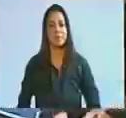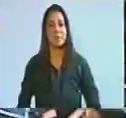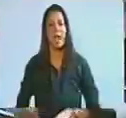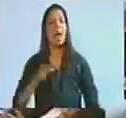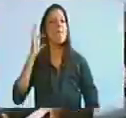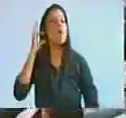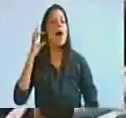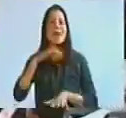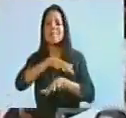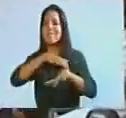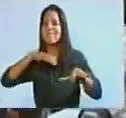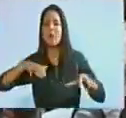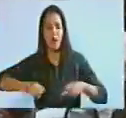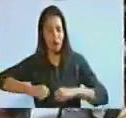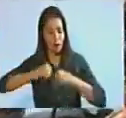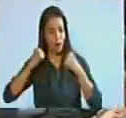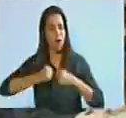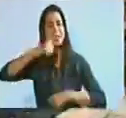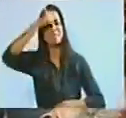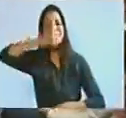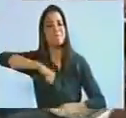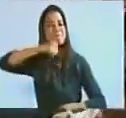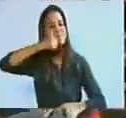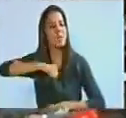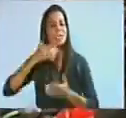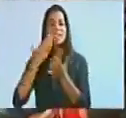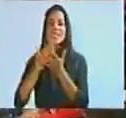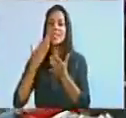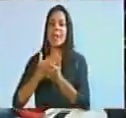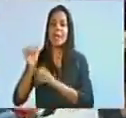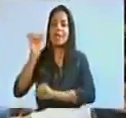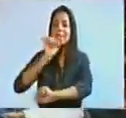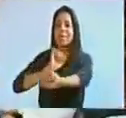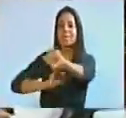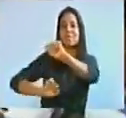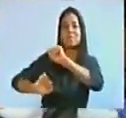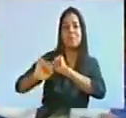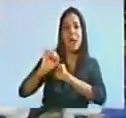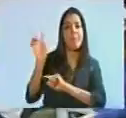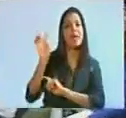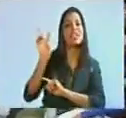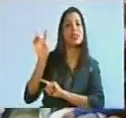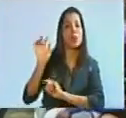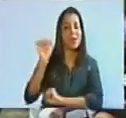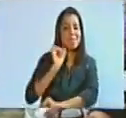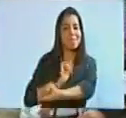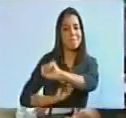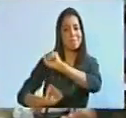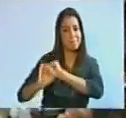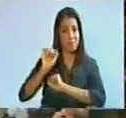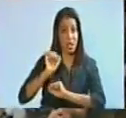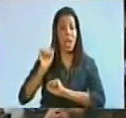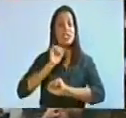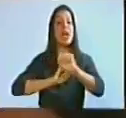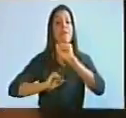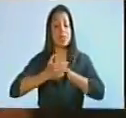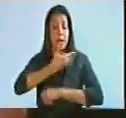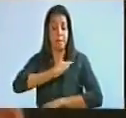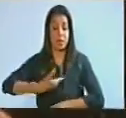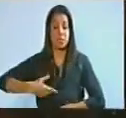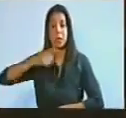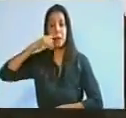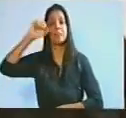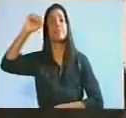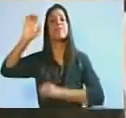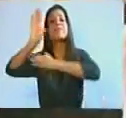Mujeres aguerridas que vamos a estar siempre en defensa de la patria y en defensa de nuestro presidente Nicolás